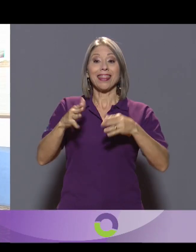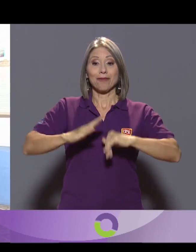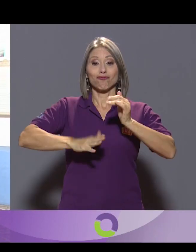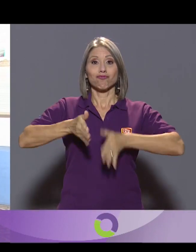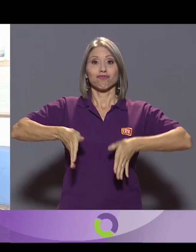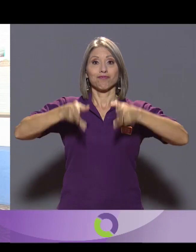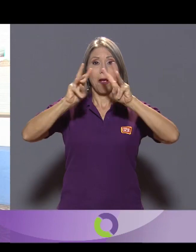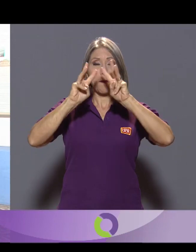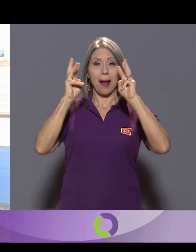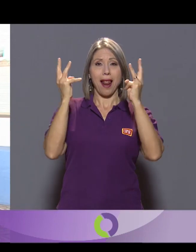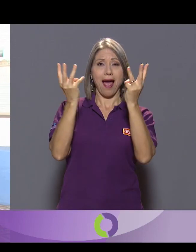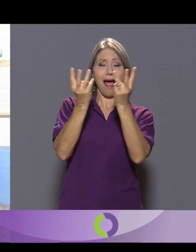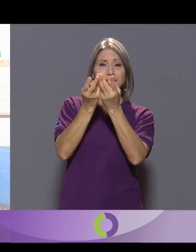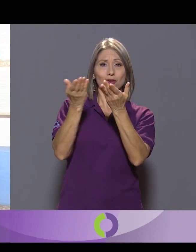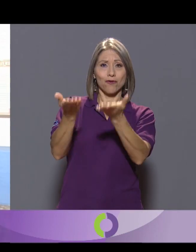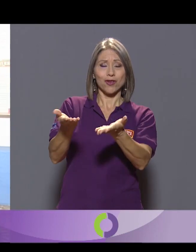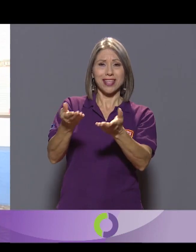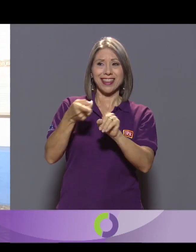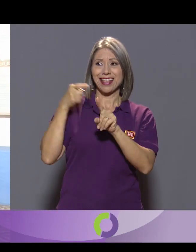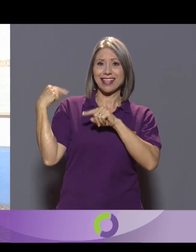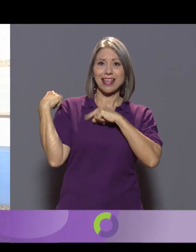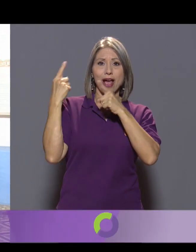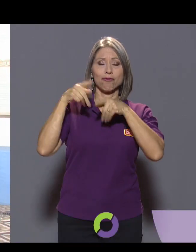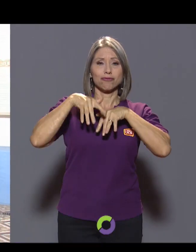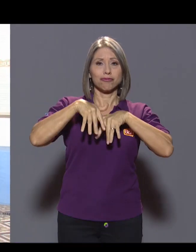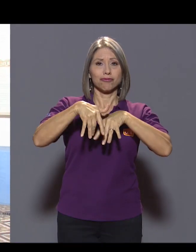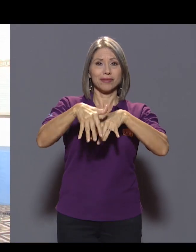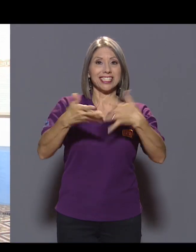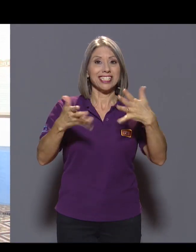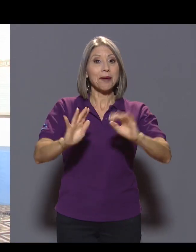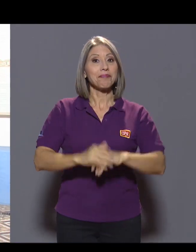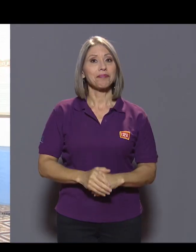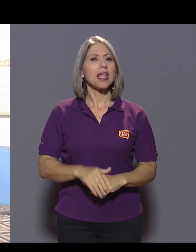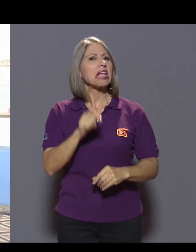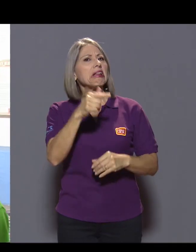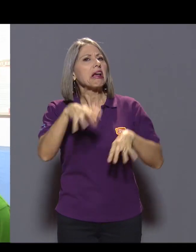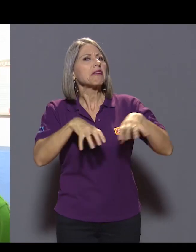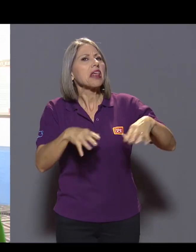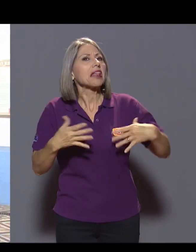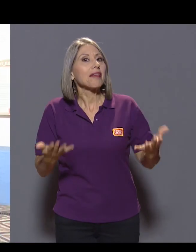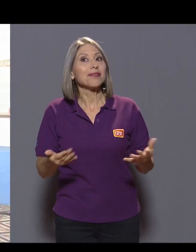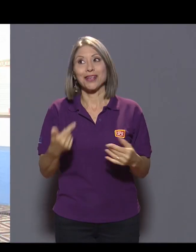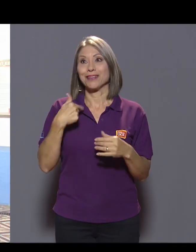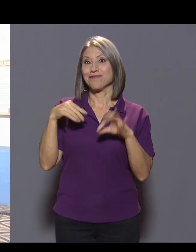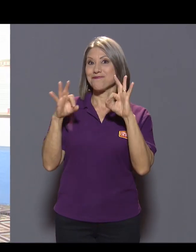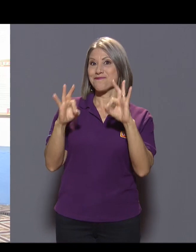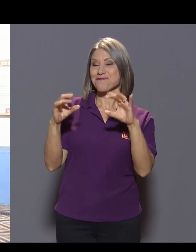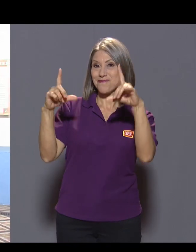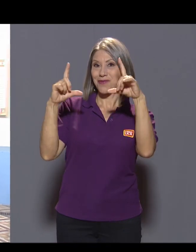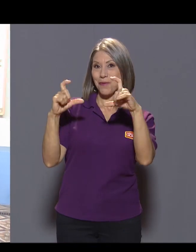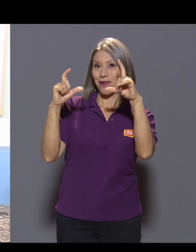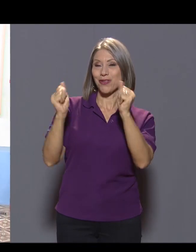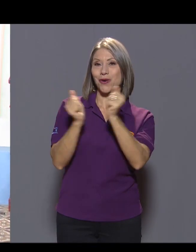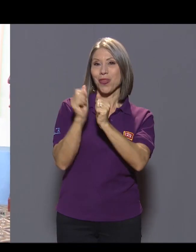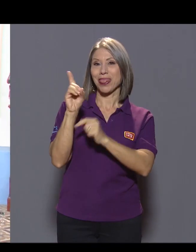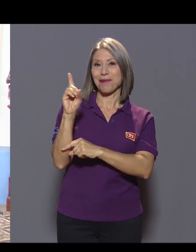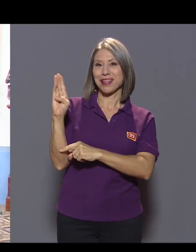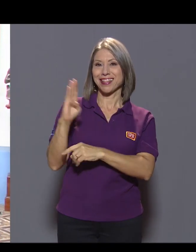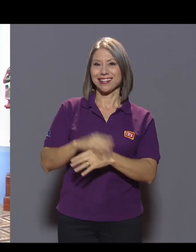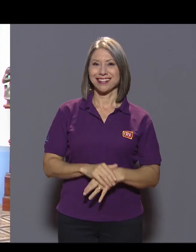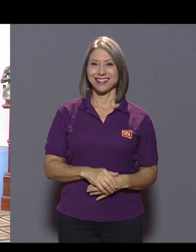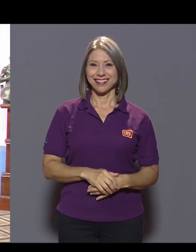Del Palacio del Fortín y ya. ¿Y qué le pareció la actividad? Bien, me tomé una foto con Darth Vader.